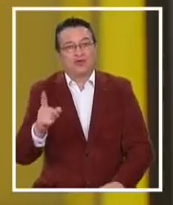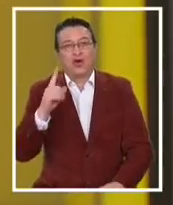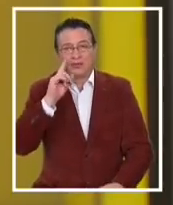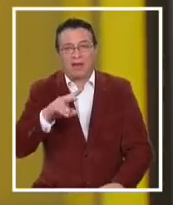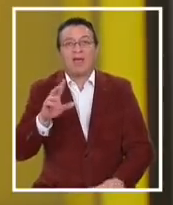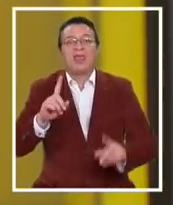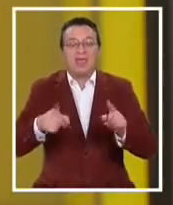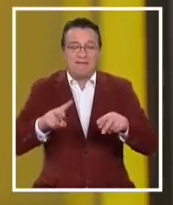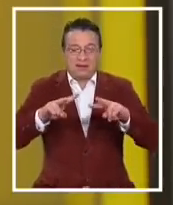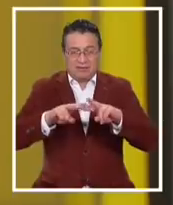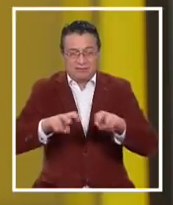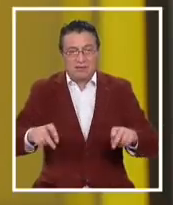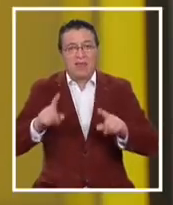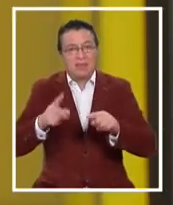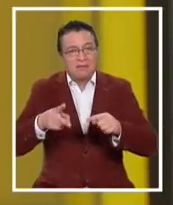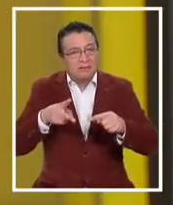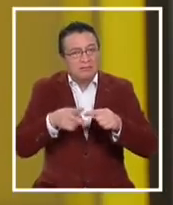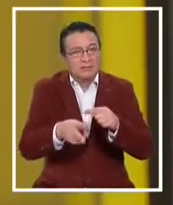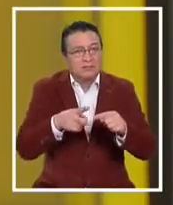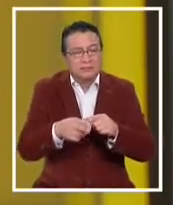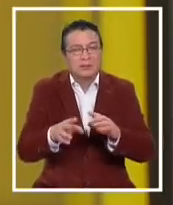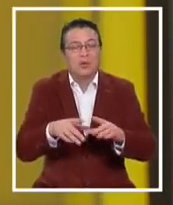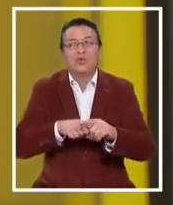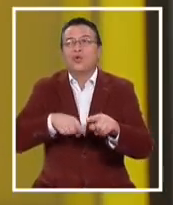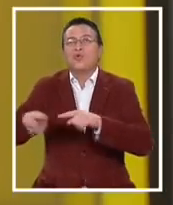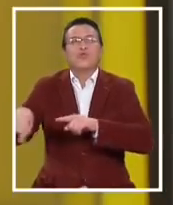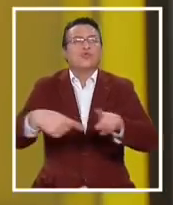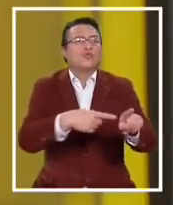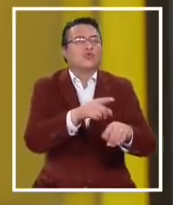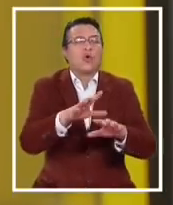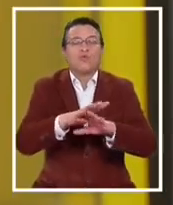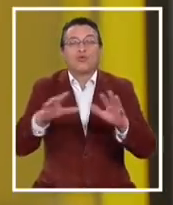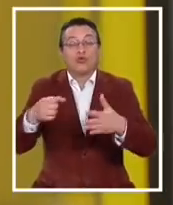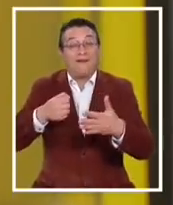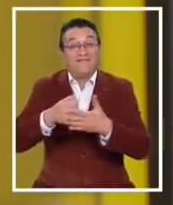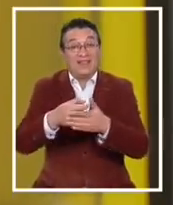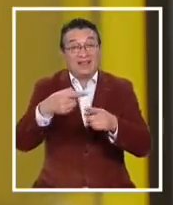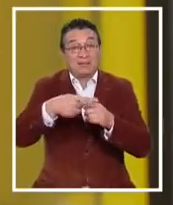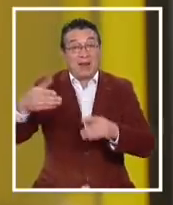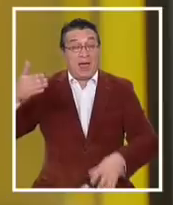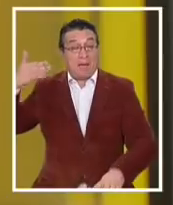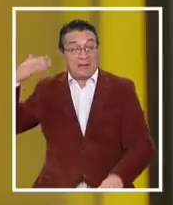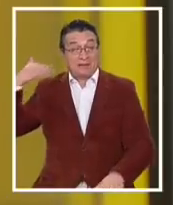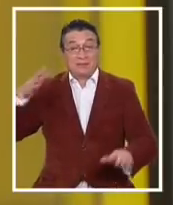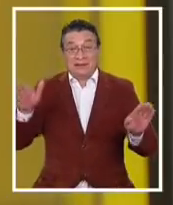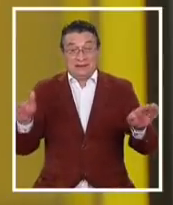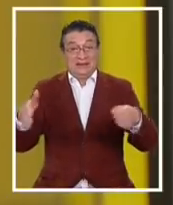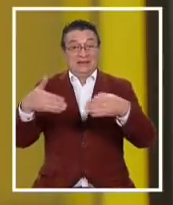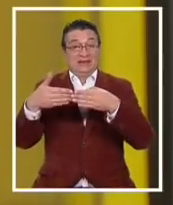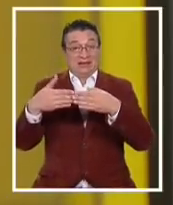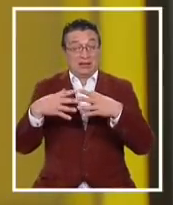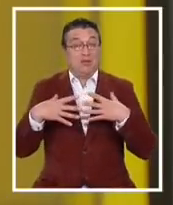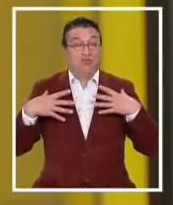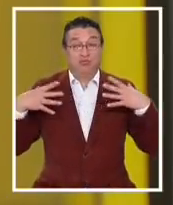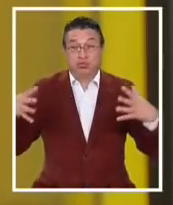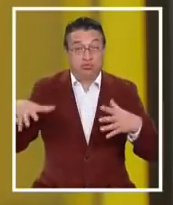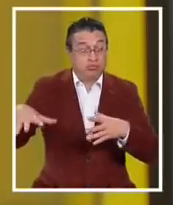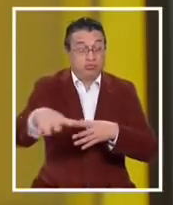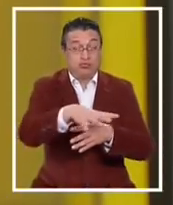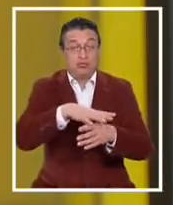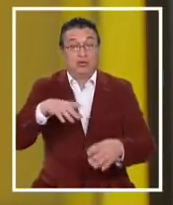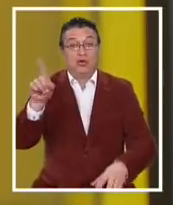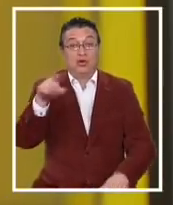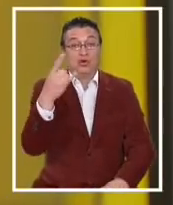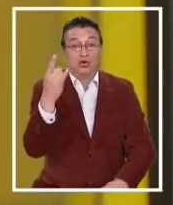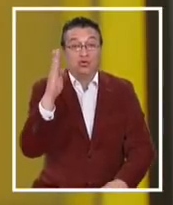que ser revisados y que tienen que ser restringidos. La circulación durante el fin de semana pasado, que hubo un cierre bastante masivo, la